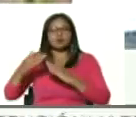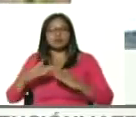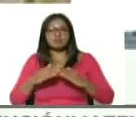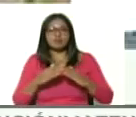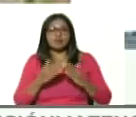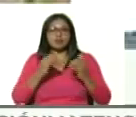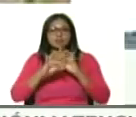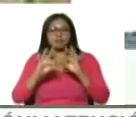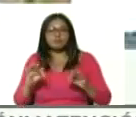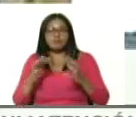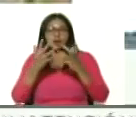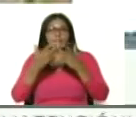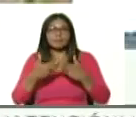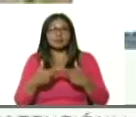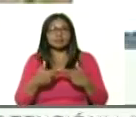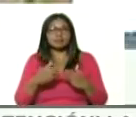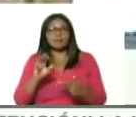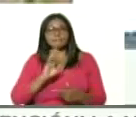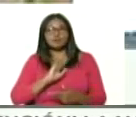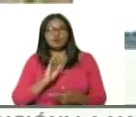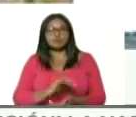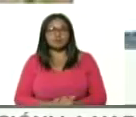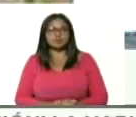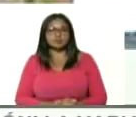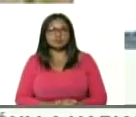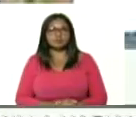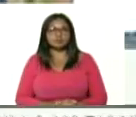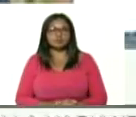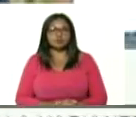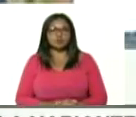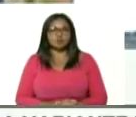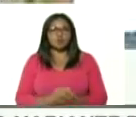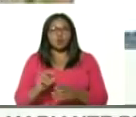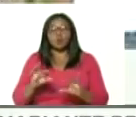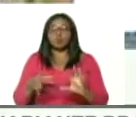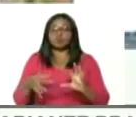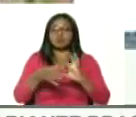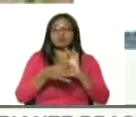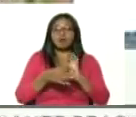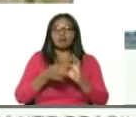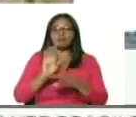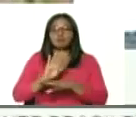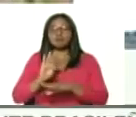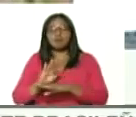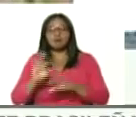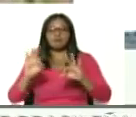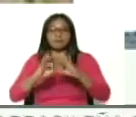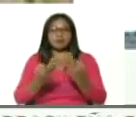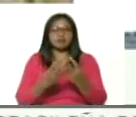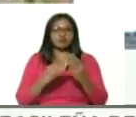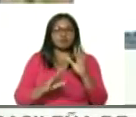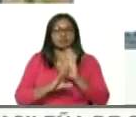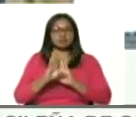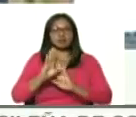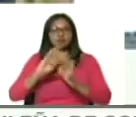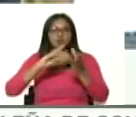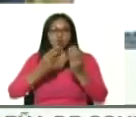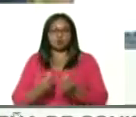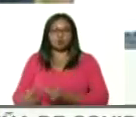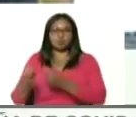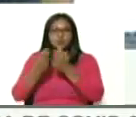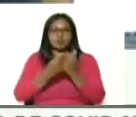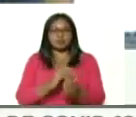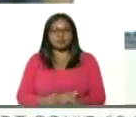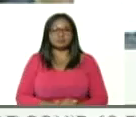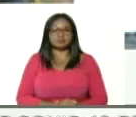a través de la empresa de propiedad social, a través de la unidad de producción familiar, a través de las cooperativas, todo el desarrollo económico. Pero además, presidente,